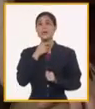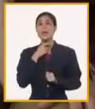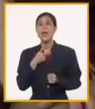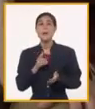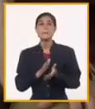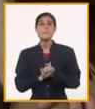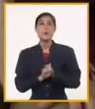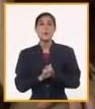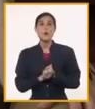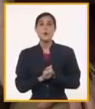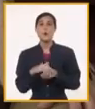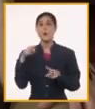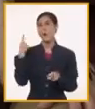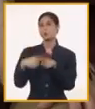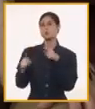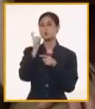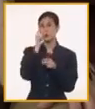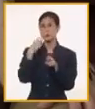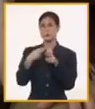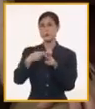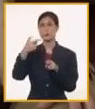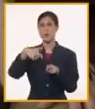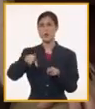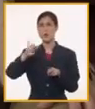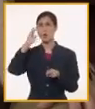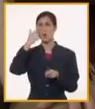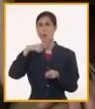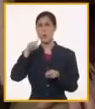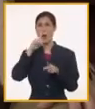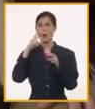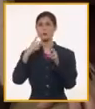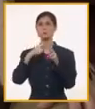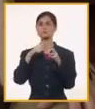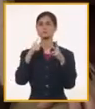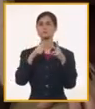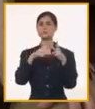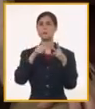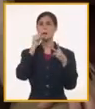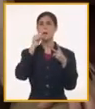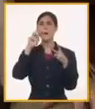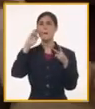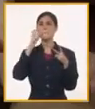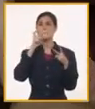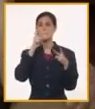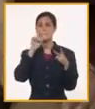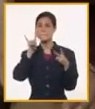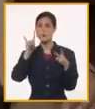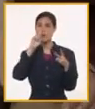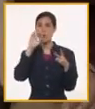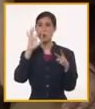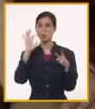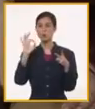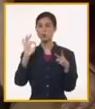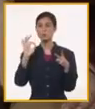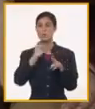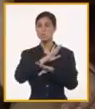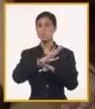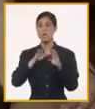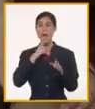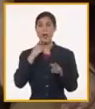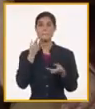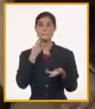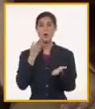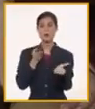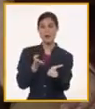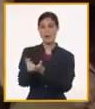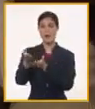Bruno Zayas era habanero. Sí. Lo que pasa es que Juan Bruno Zayas, cuando terminó su carrera, se fue de médico para Vega